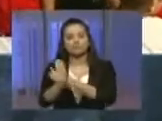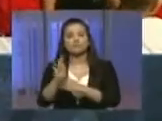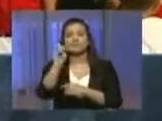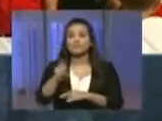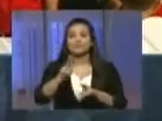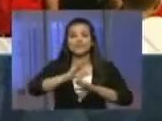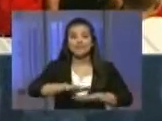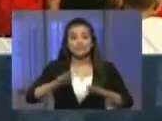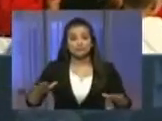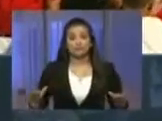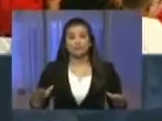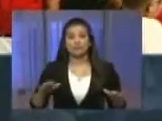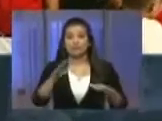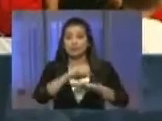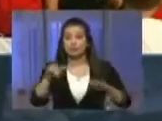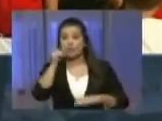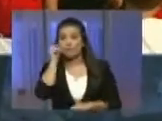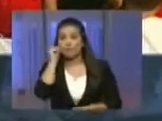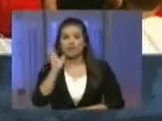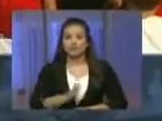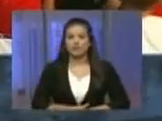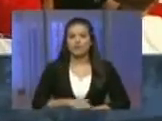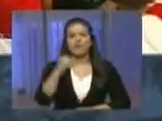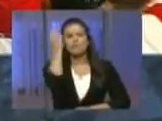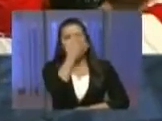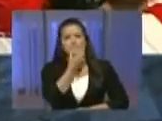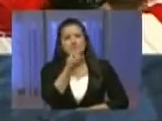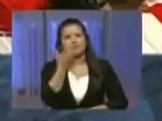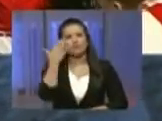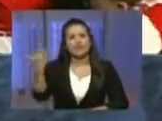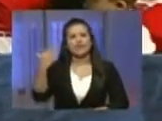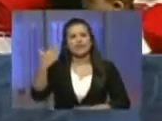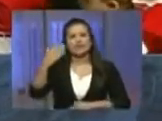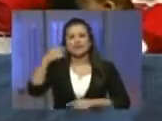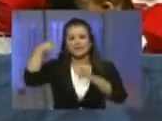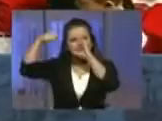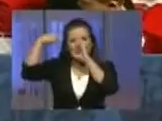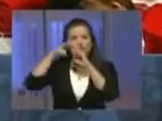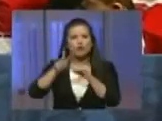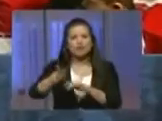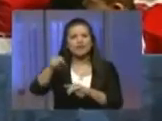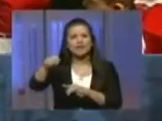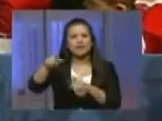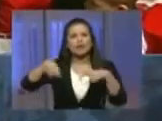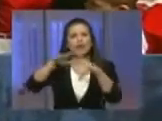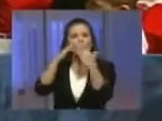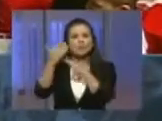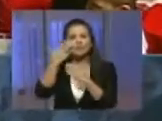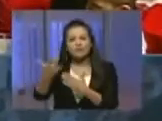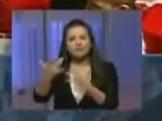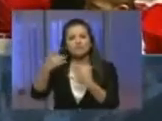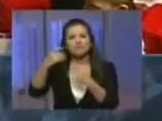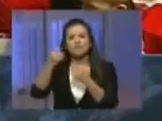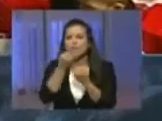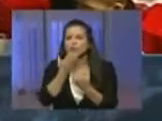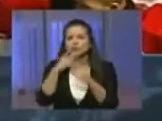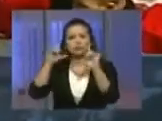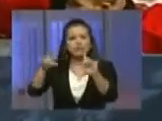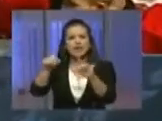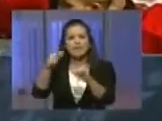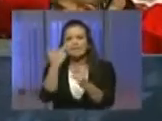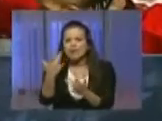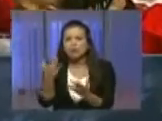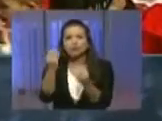niños nuestras niñas Qué belleza se ve esa imagen ahí en macarao qué belleza ahí está el futuro de la